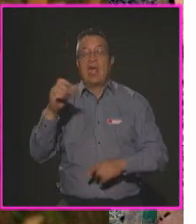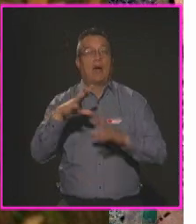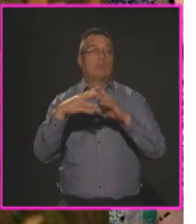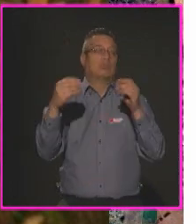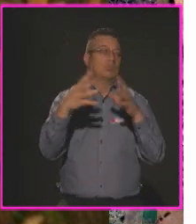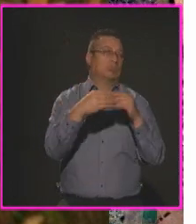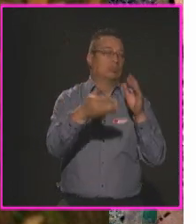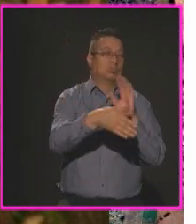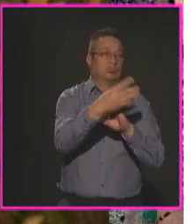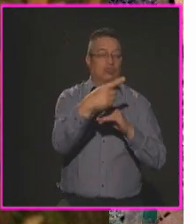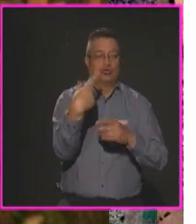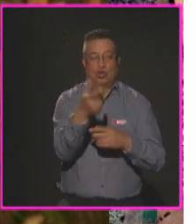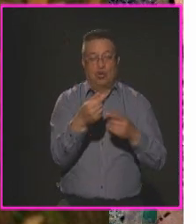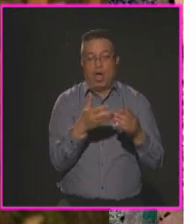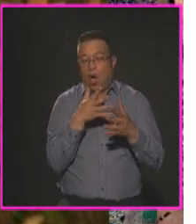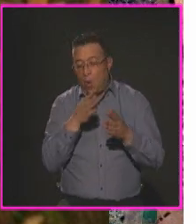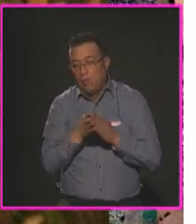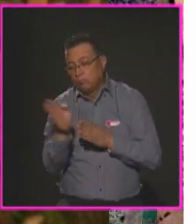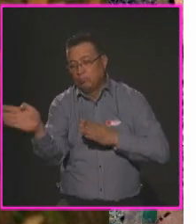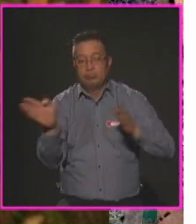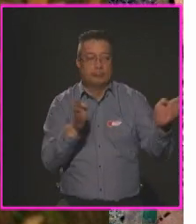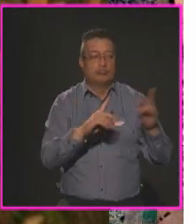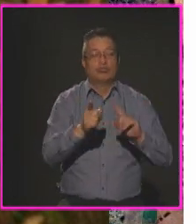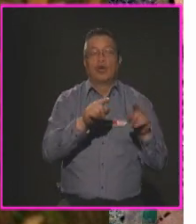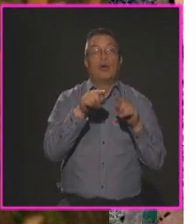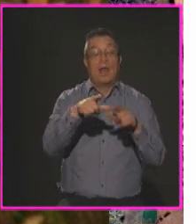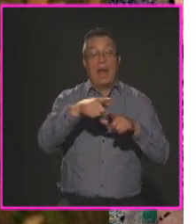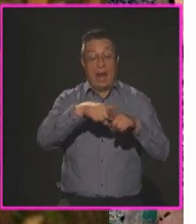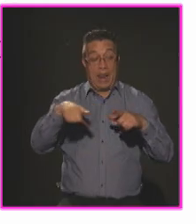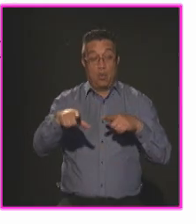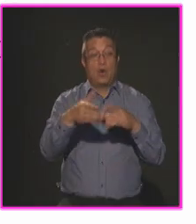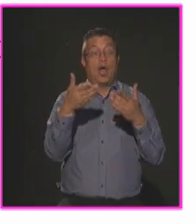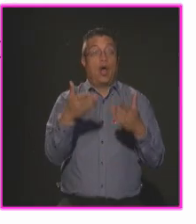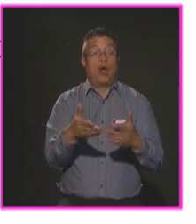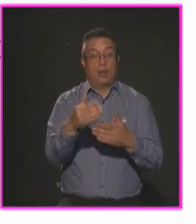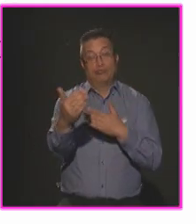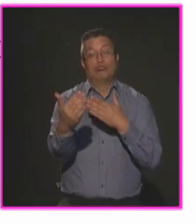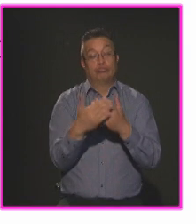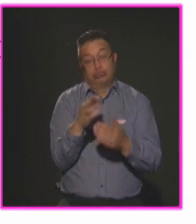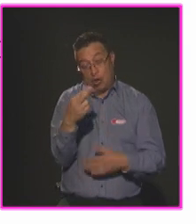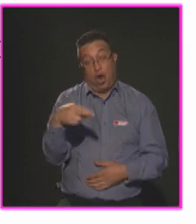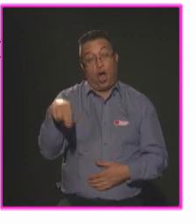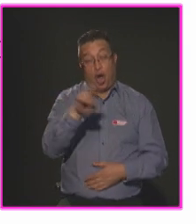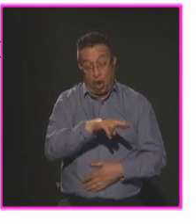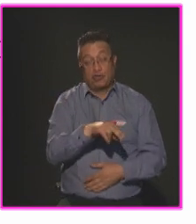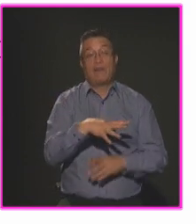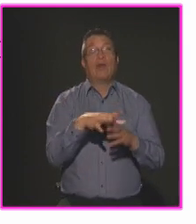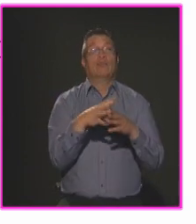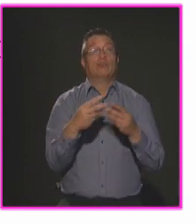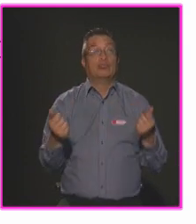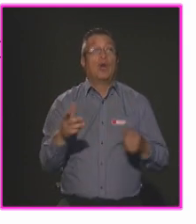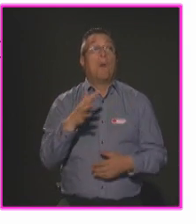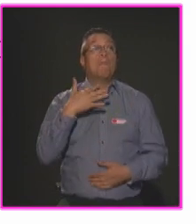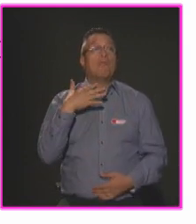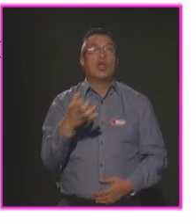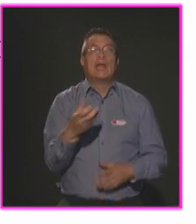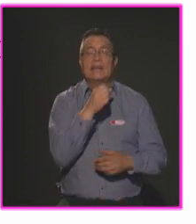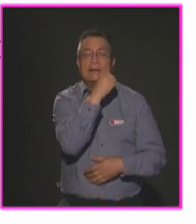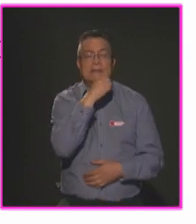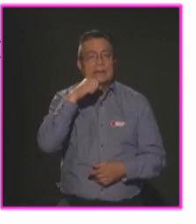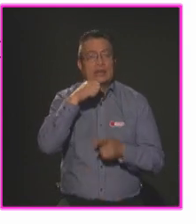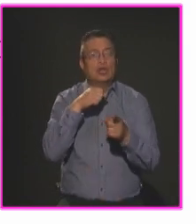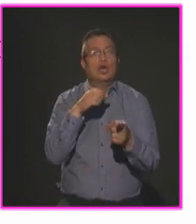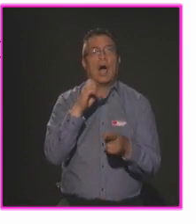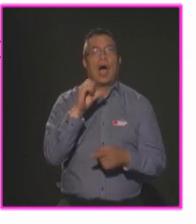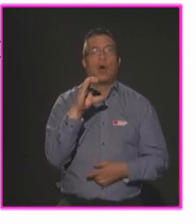alta demanda, todo desviado, etcétera, etcétera. Es decir, la laguna está condenada a desaparecer de nuevo. ¿Por qué se secó Aculeo? ¿Por qué se